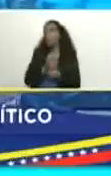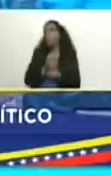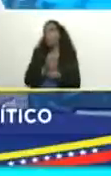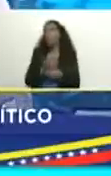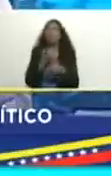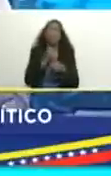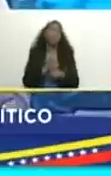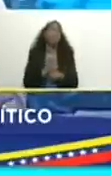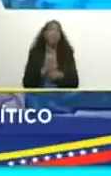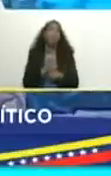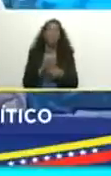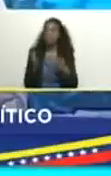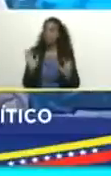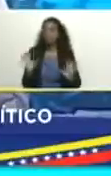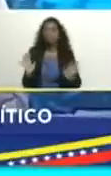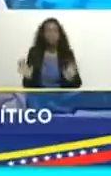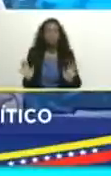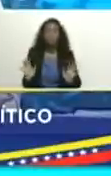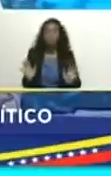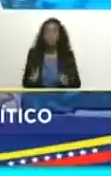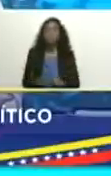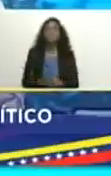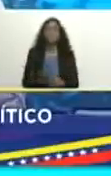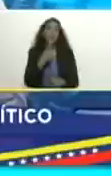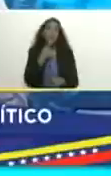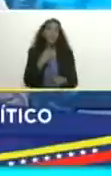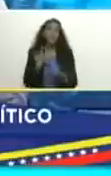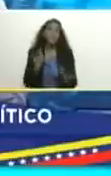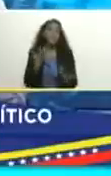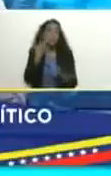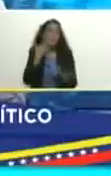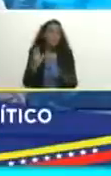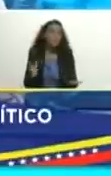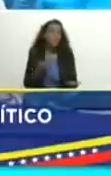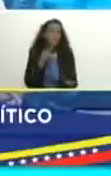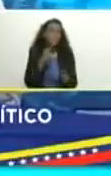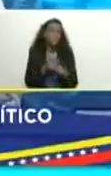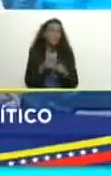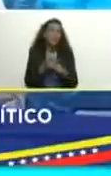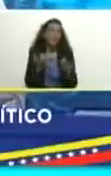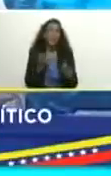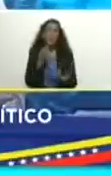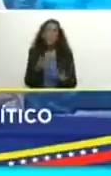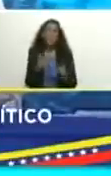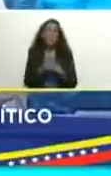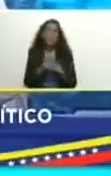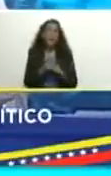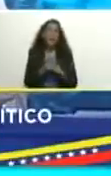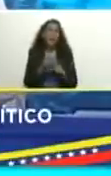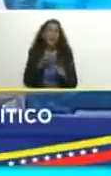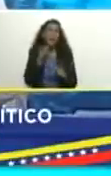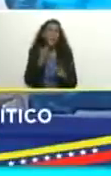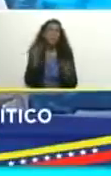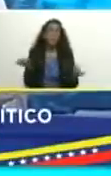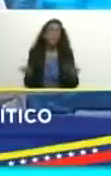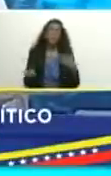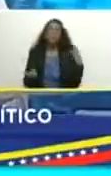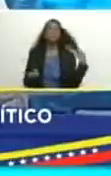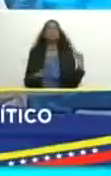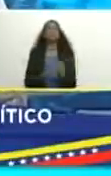no nos quedamos, como dicen, cómo es que dice el dicho, chico, del agua?